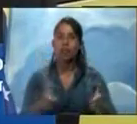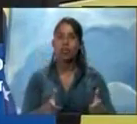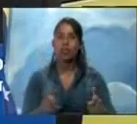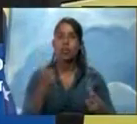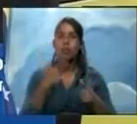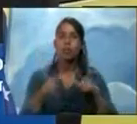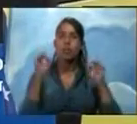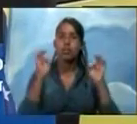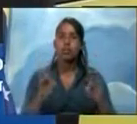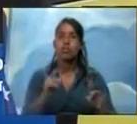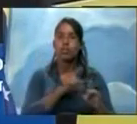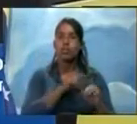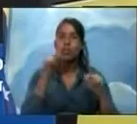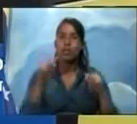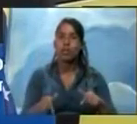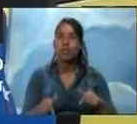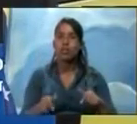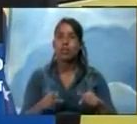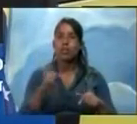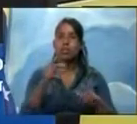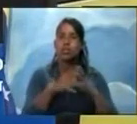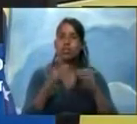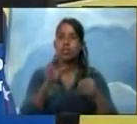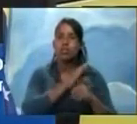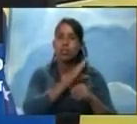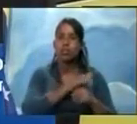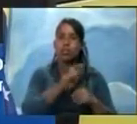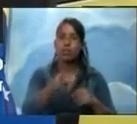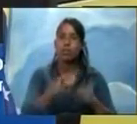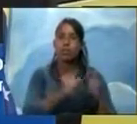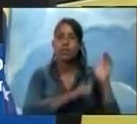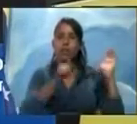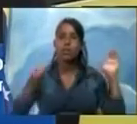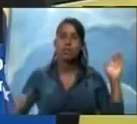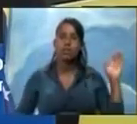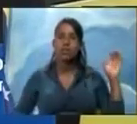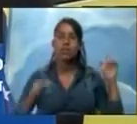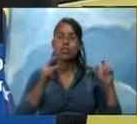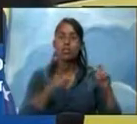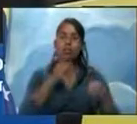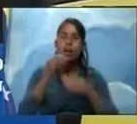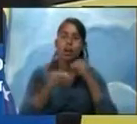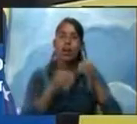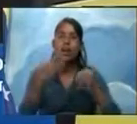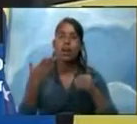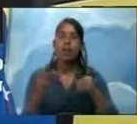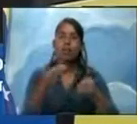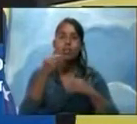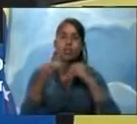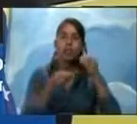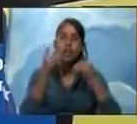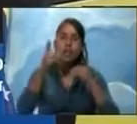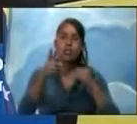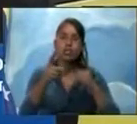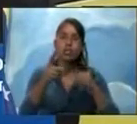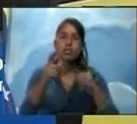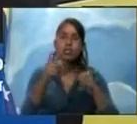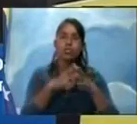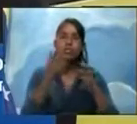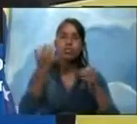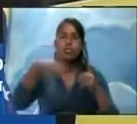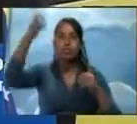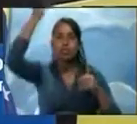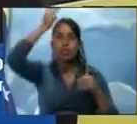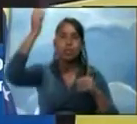pero ninguno de estos imperios tomó en cuenta al Señor. Usted haga lo que hizo Daniel.